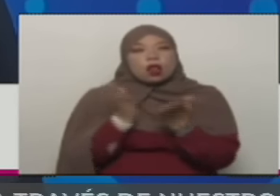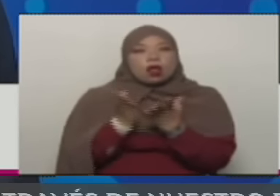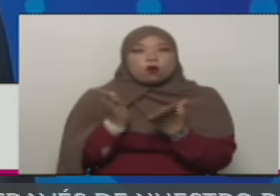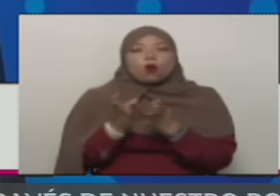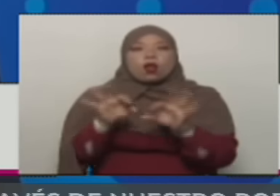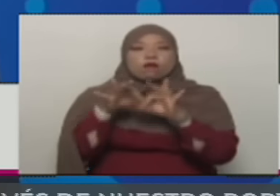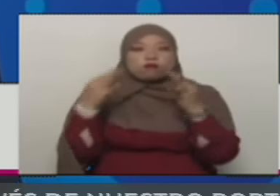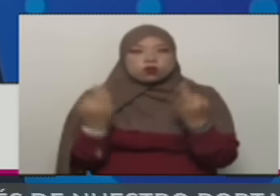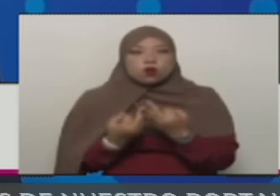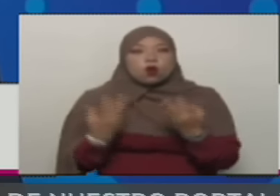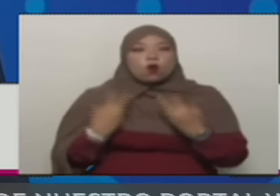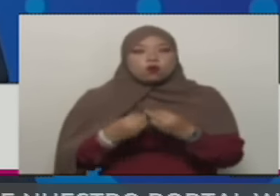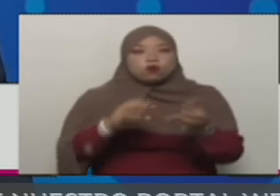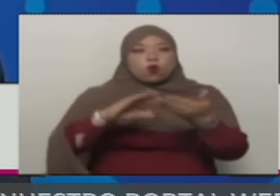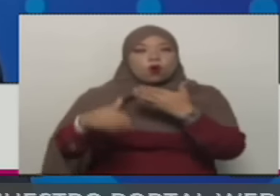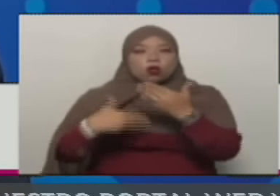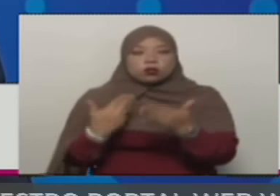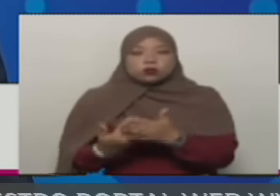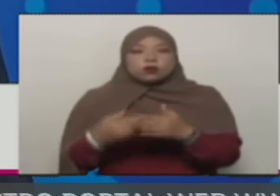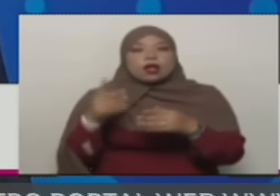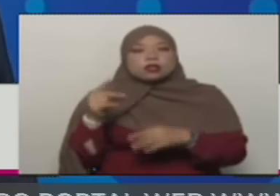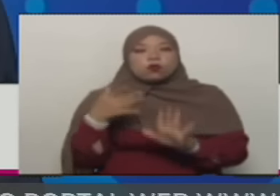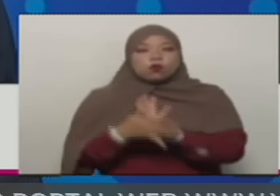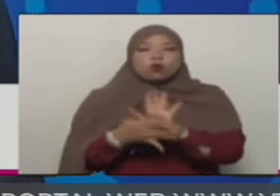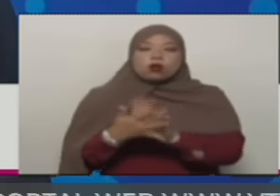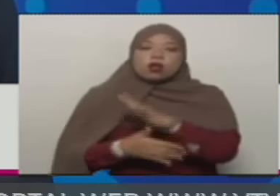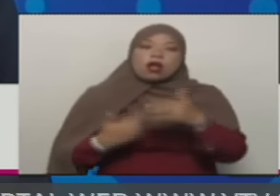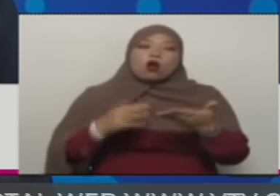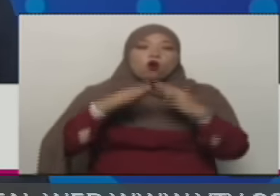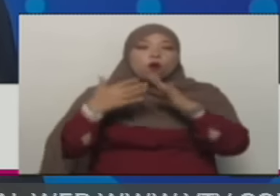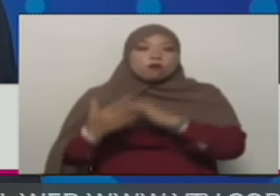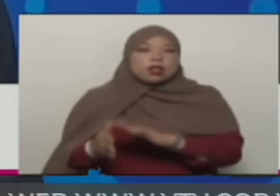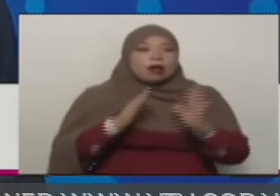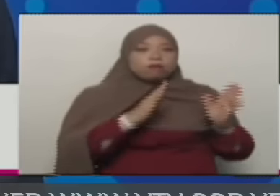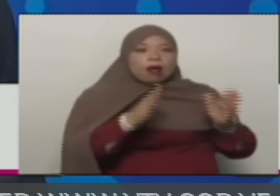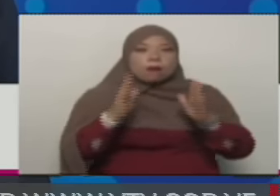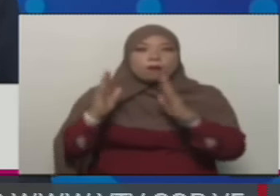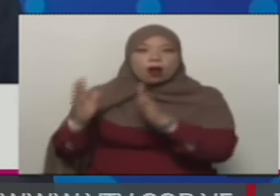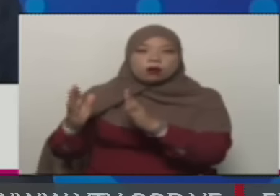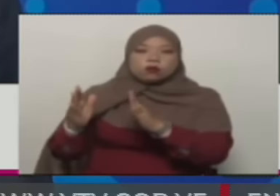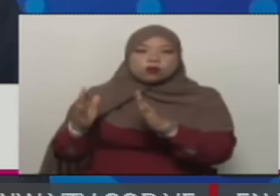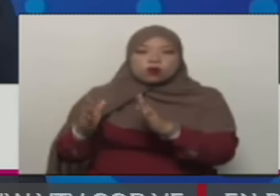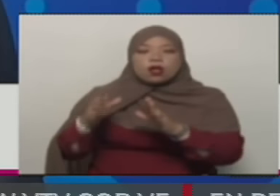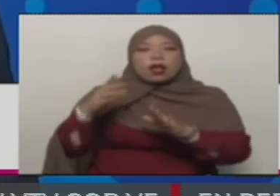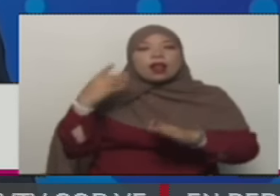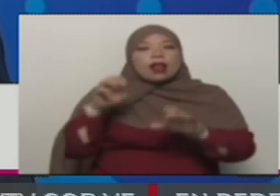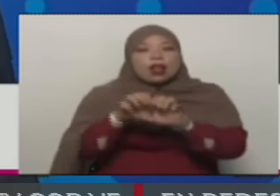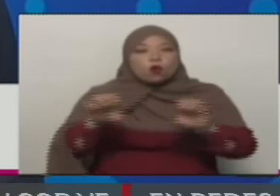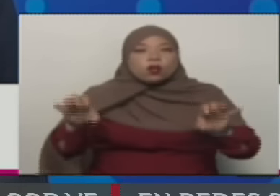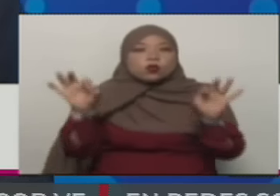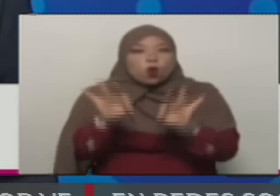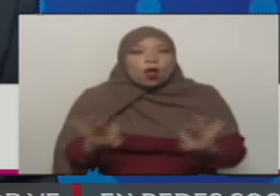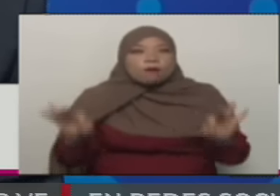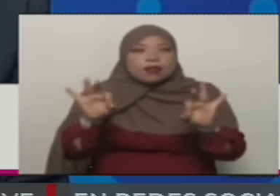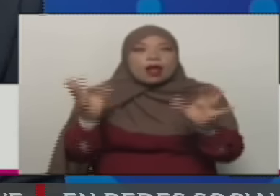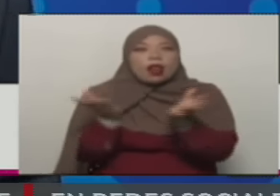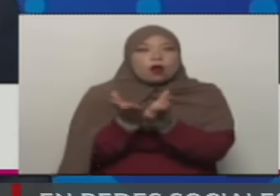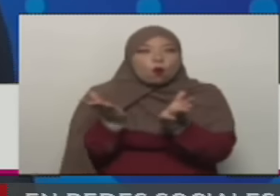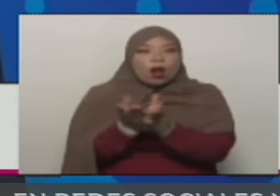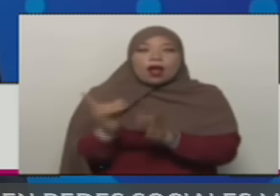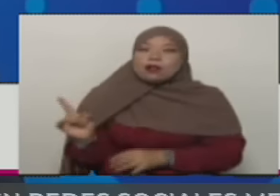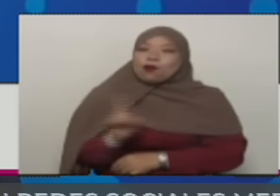familia, a través de un conjunto de dinámicas. El segundo actor tiene que ser la comunidad organizada. El hecho educativo no se da solamente en la escuela, y hoy